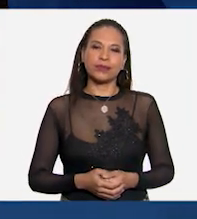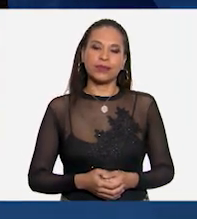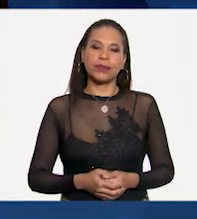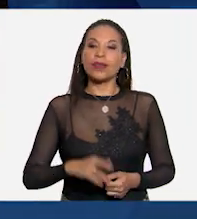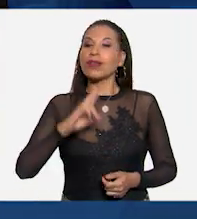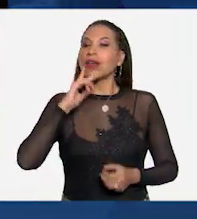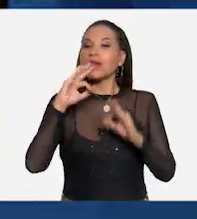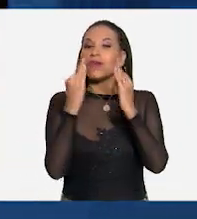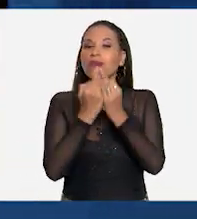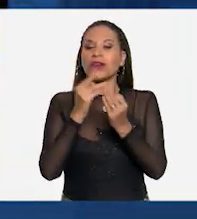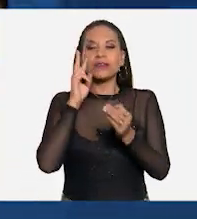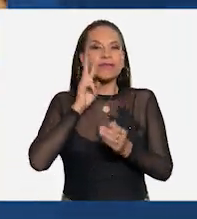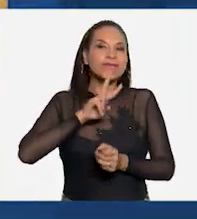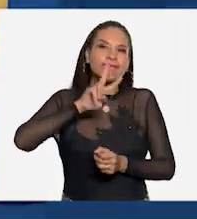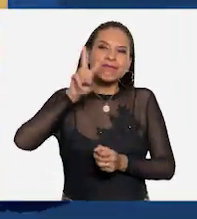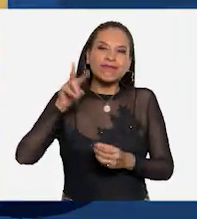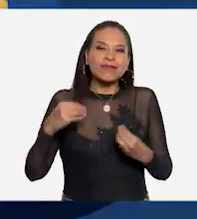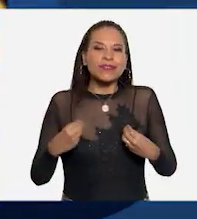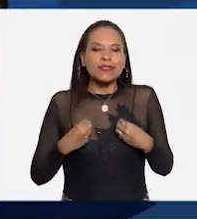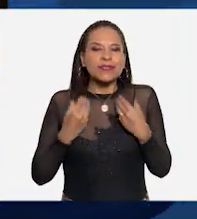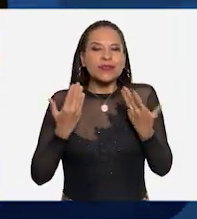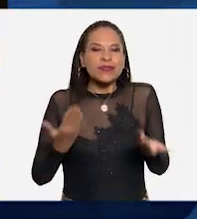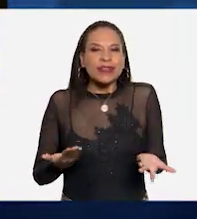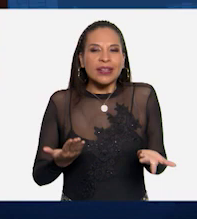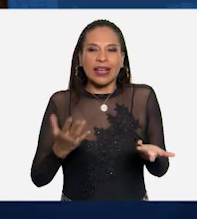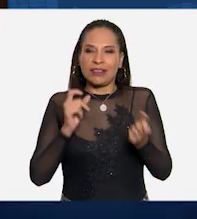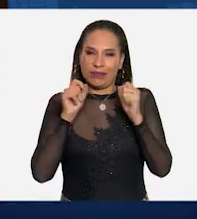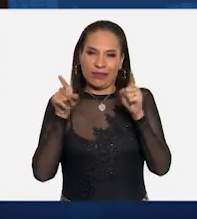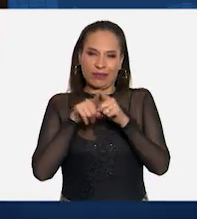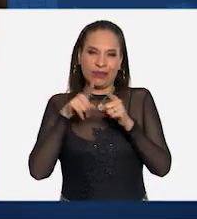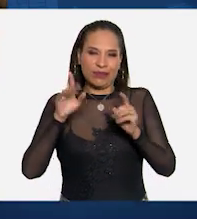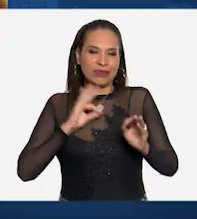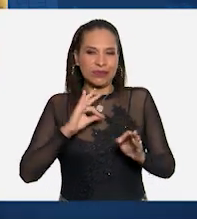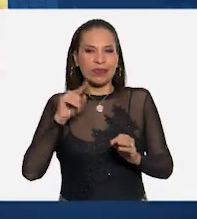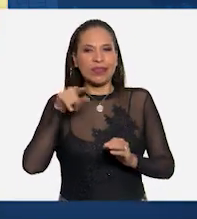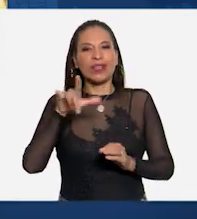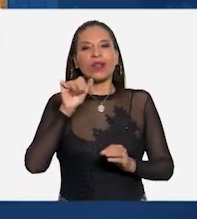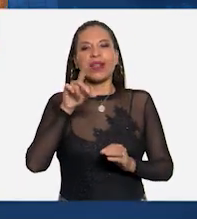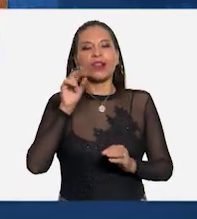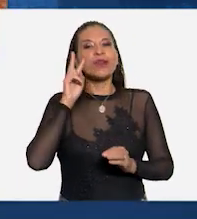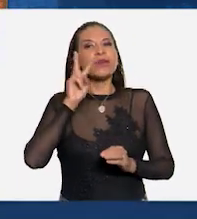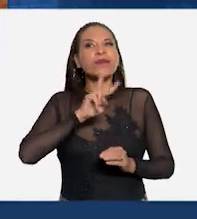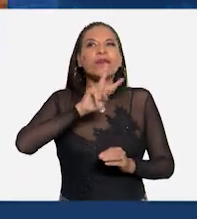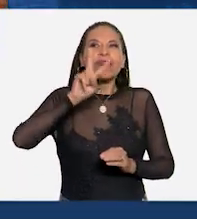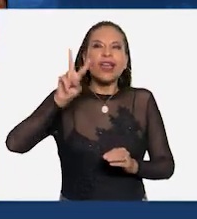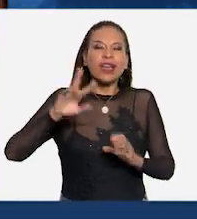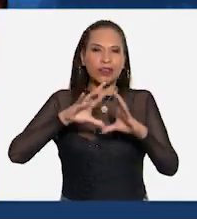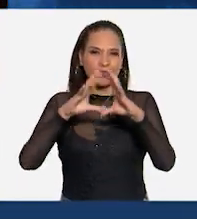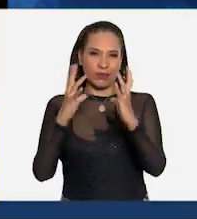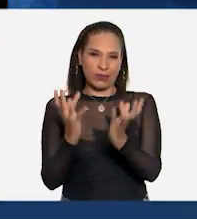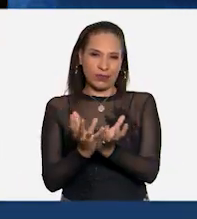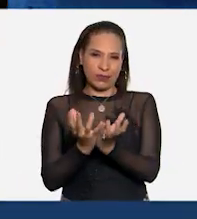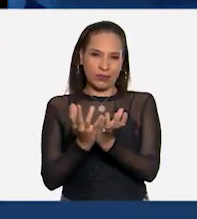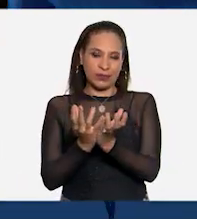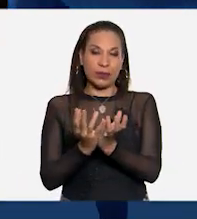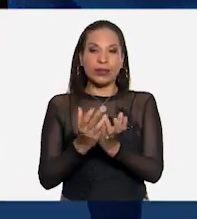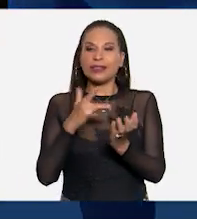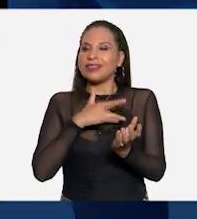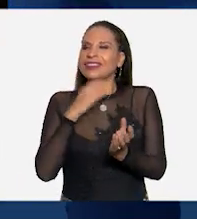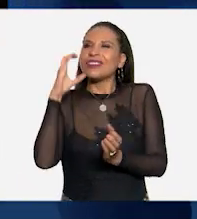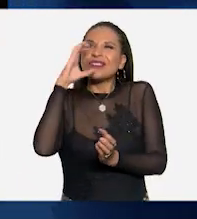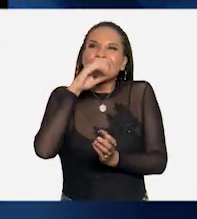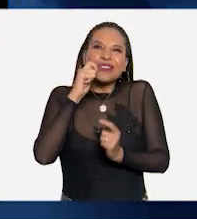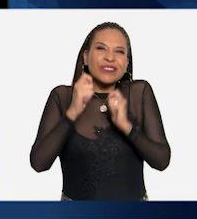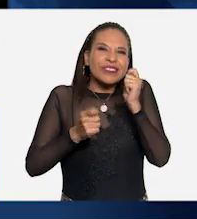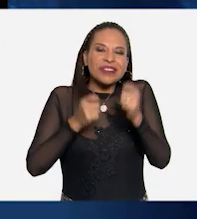La mejor manera de contemplar su vida es con la misma actitud con la que Leonardo observaba el mundo, lleno de